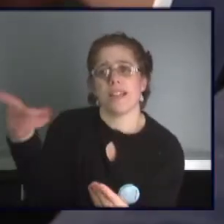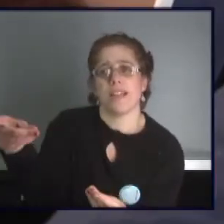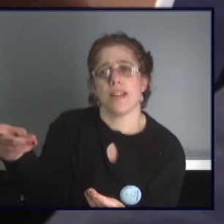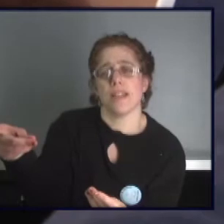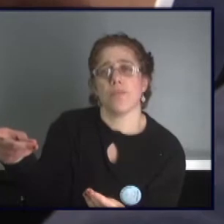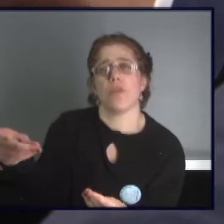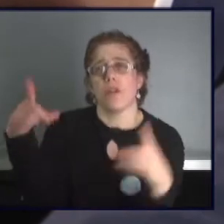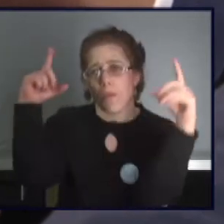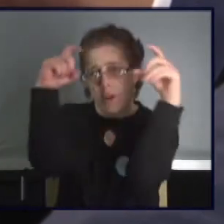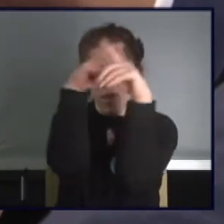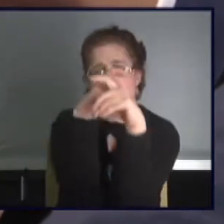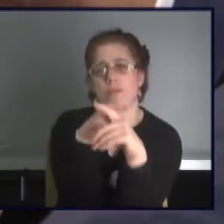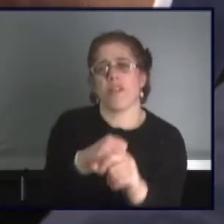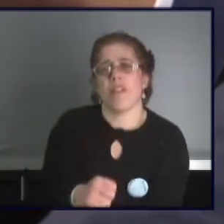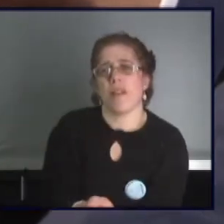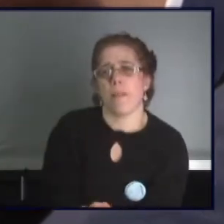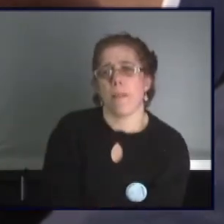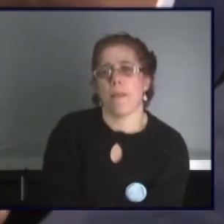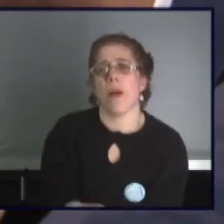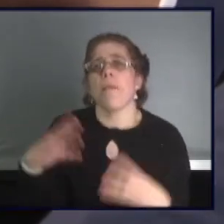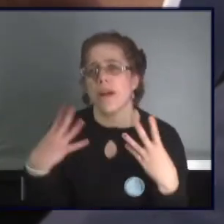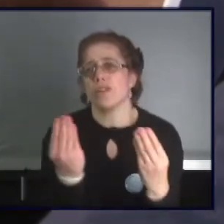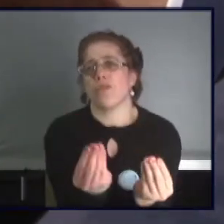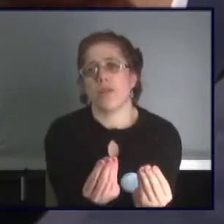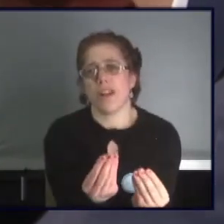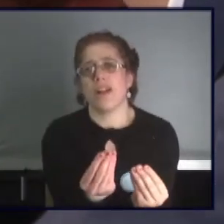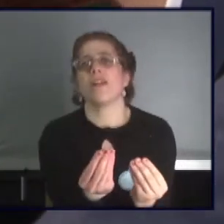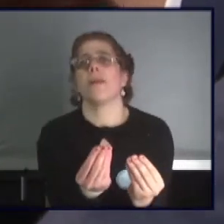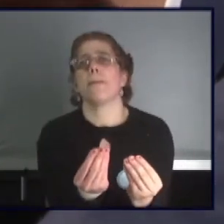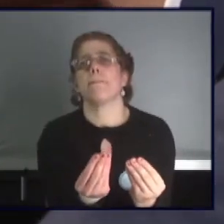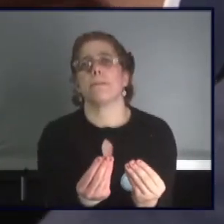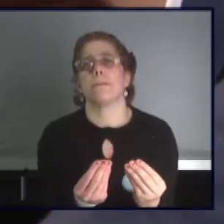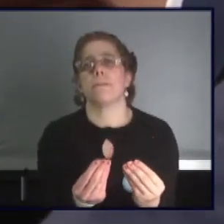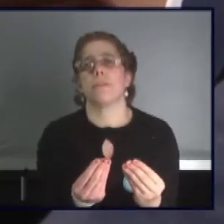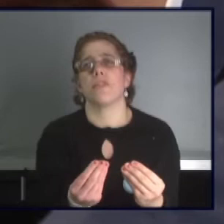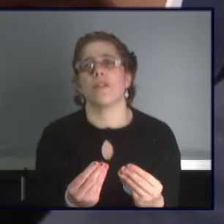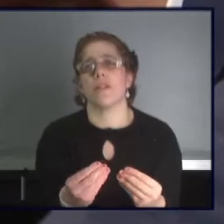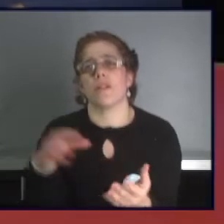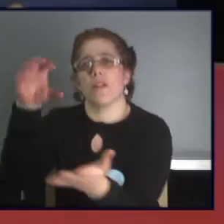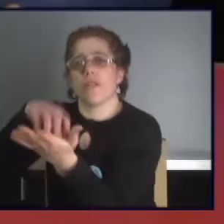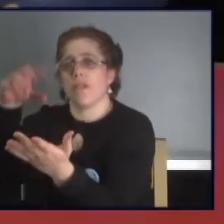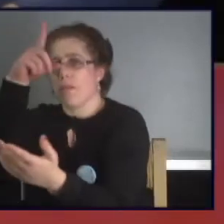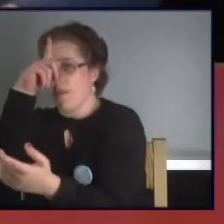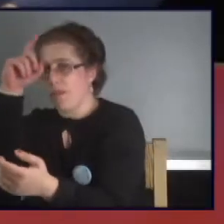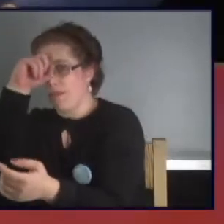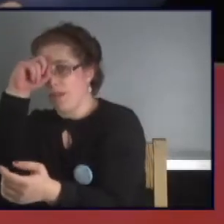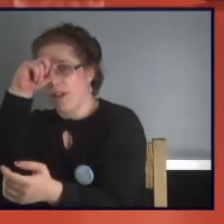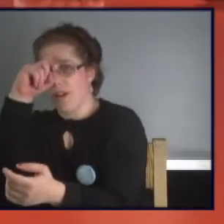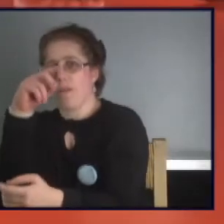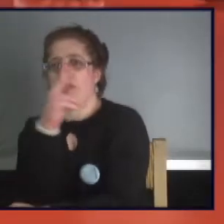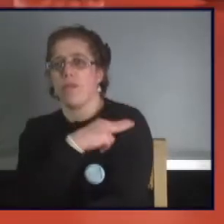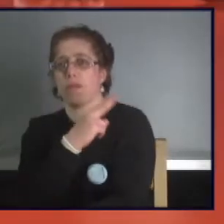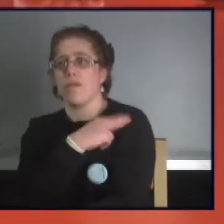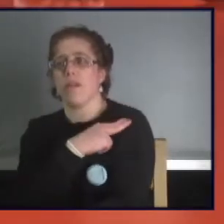de acciones para ayudar a depurar tanto la policía como el sistema judicial